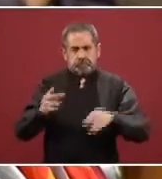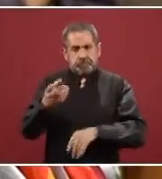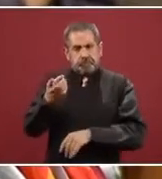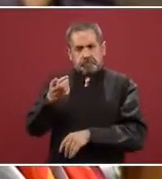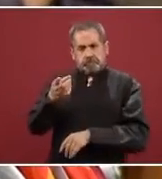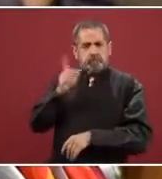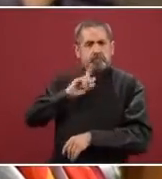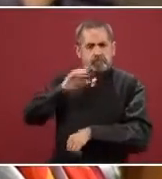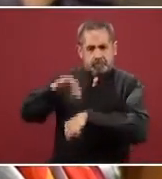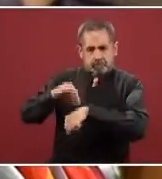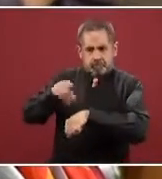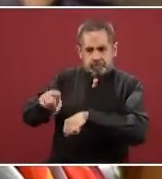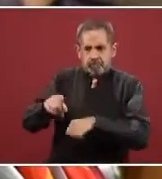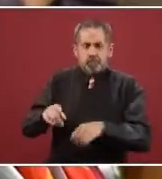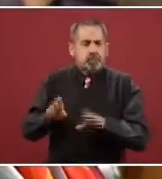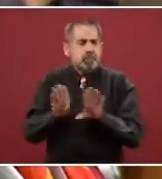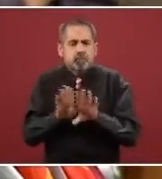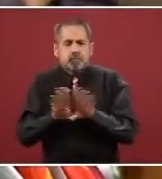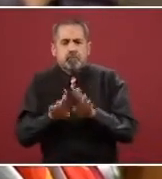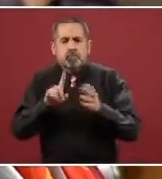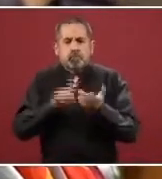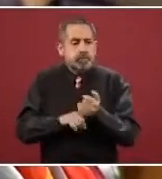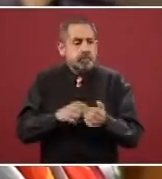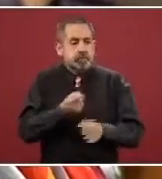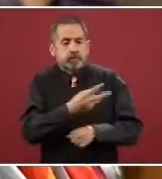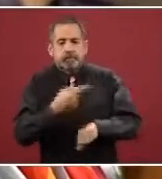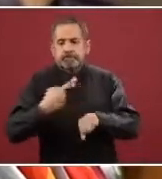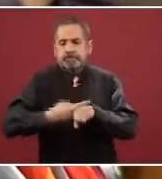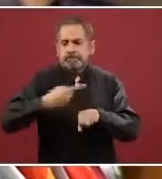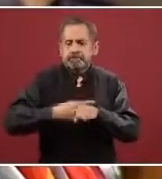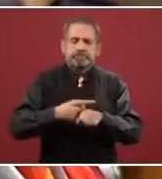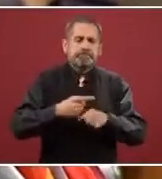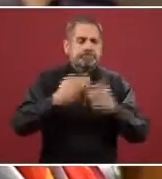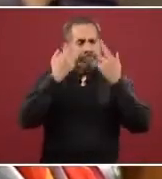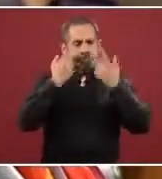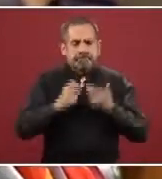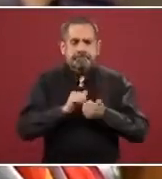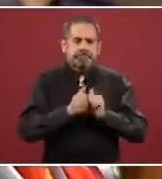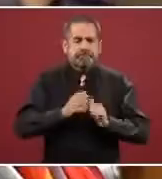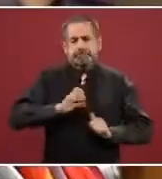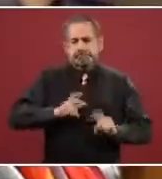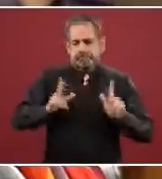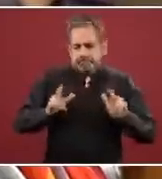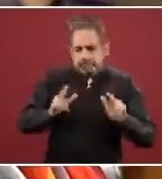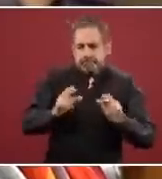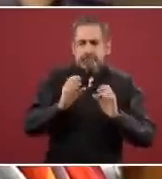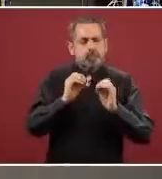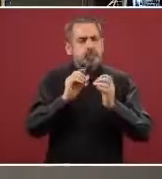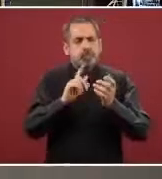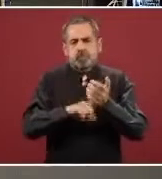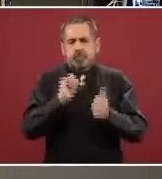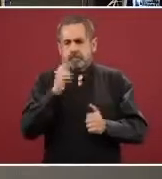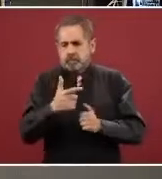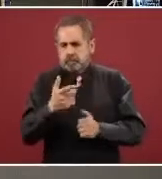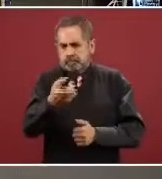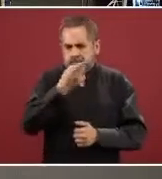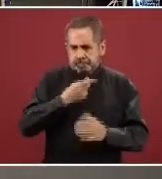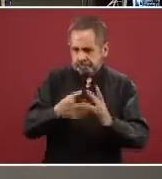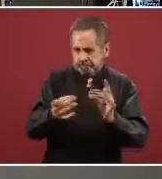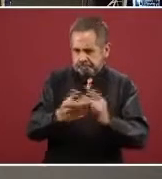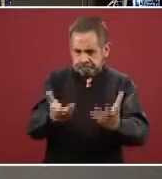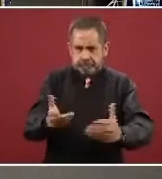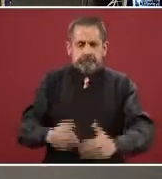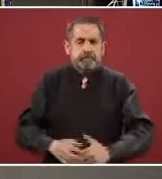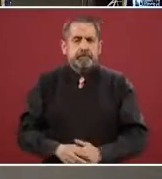respecto a las estrategias, pero de cuidados con personas con enfermedades crónicas, cáncer y que requieren otros procedimientos. Muy bien, comento sobre